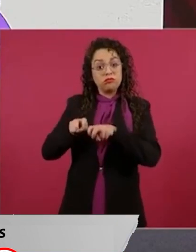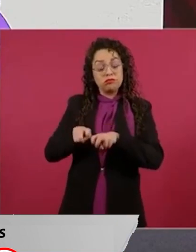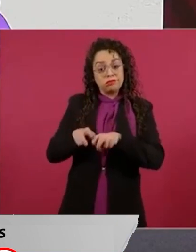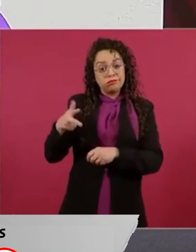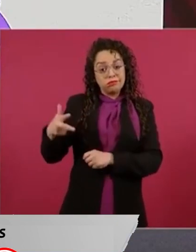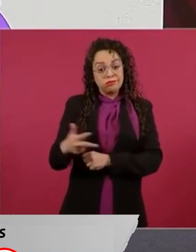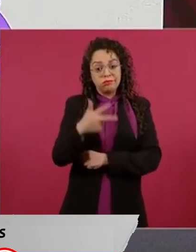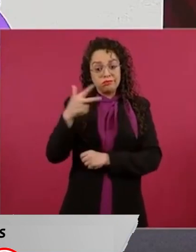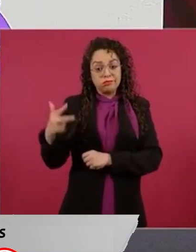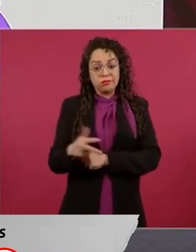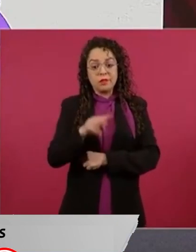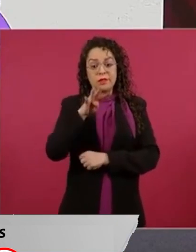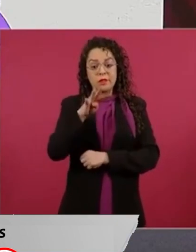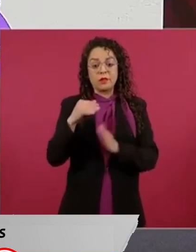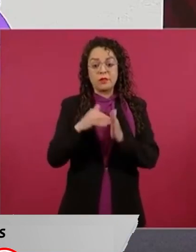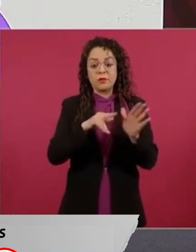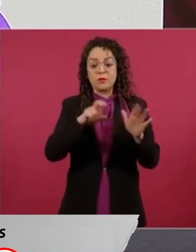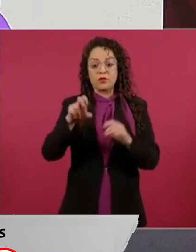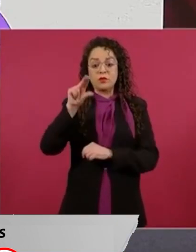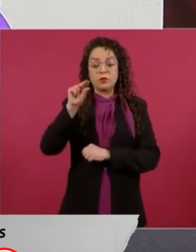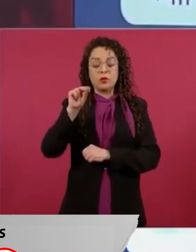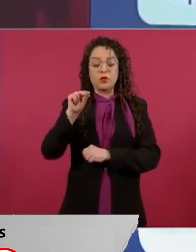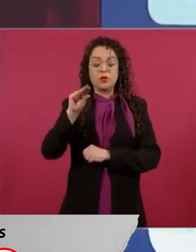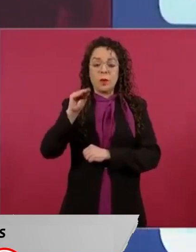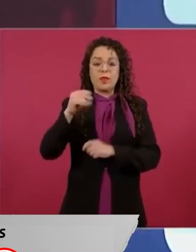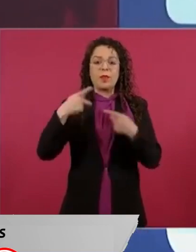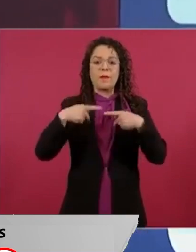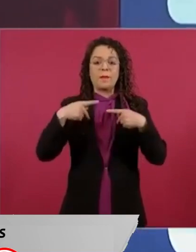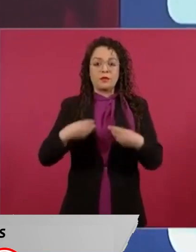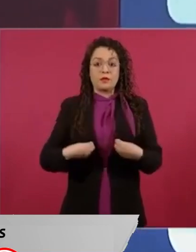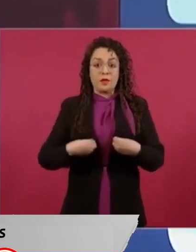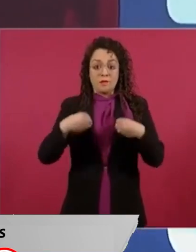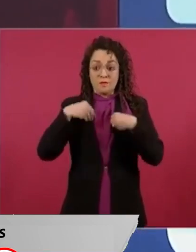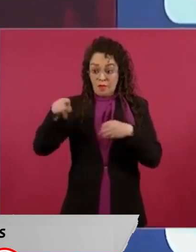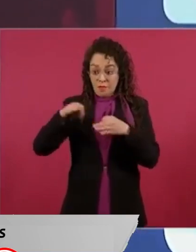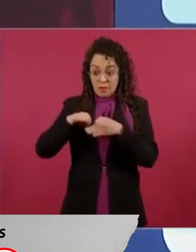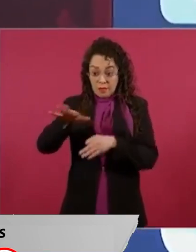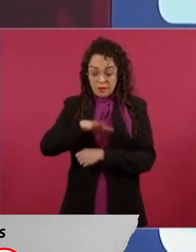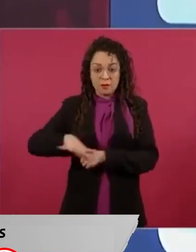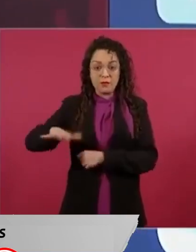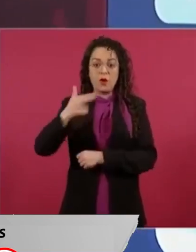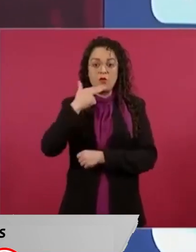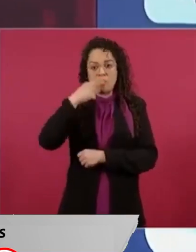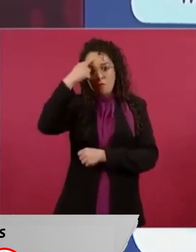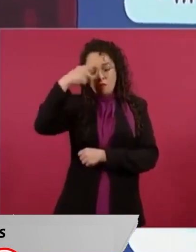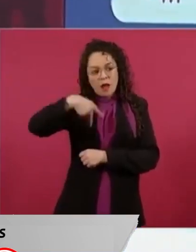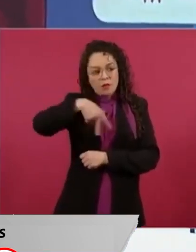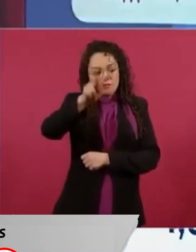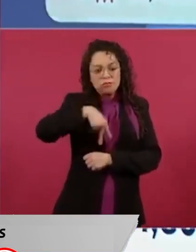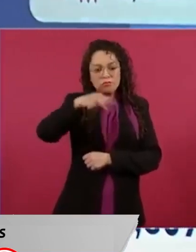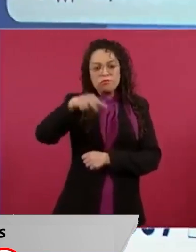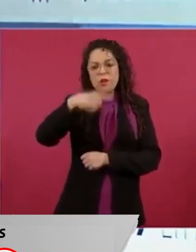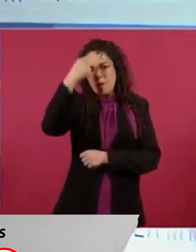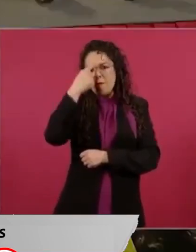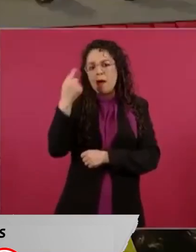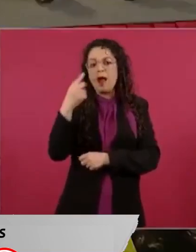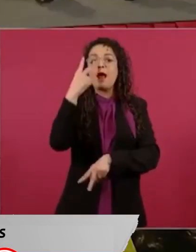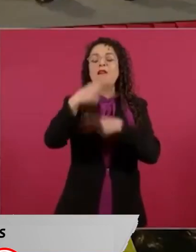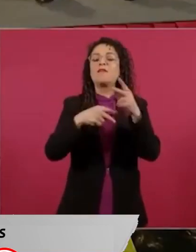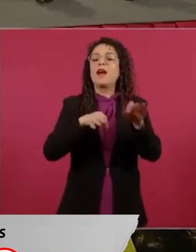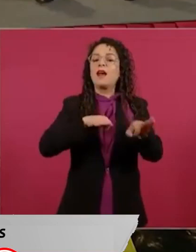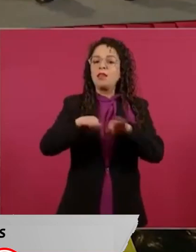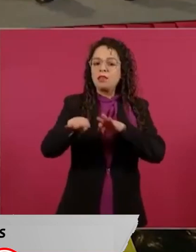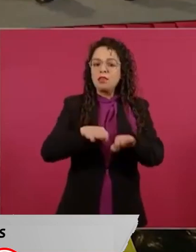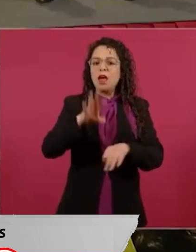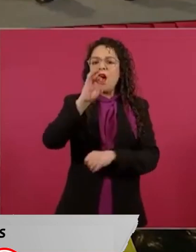890 pasajeros locales, aquellos que utilizan para trasladarse de un lugar a otro por razones de trabajo o simplemente por comodidad.